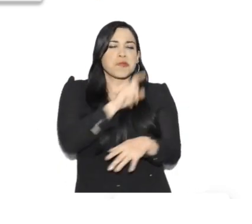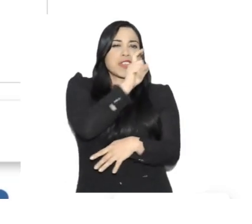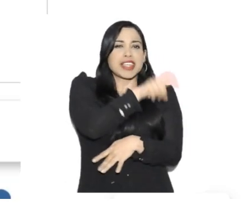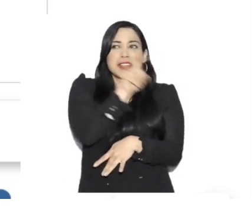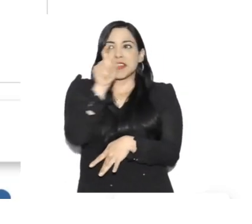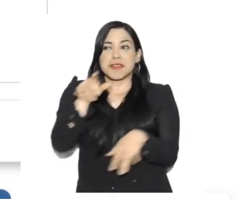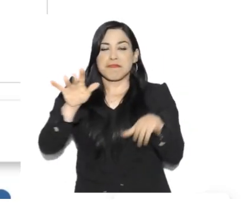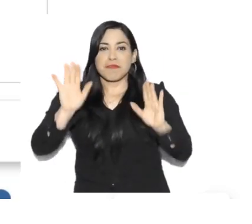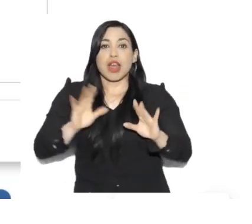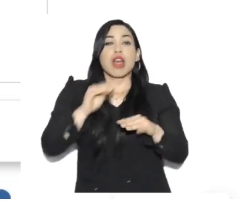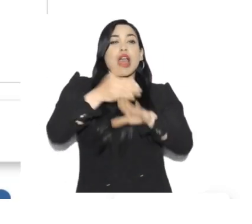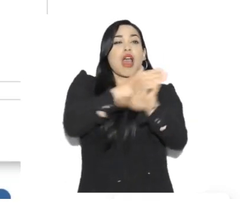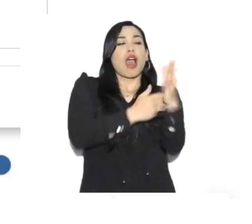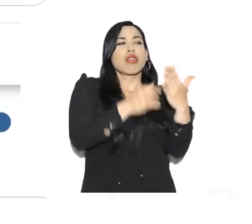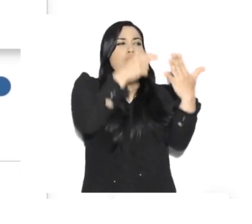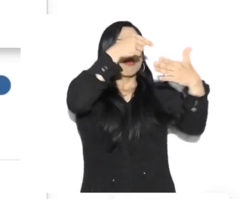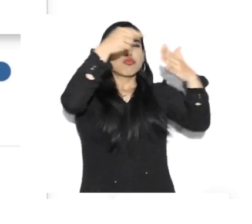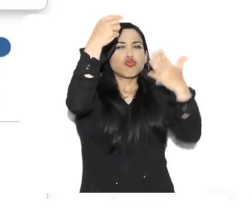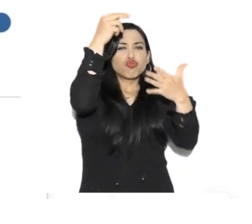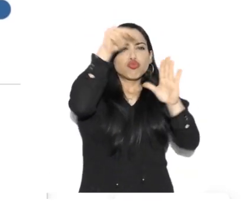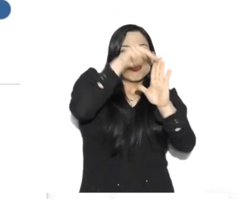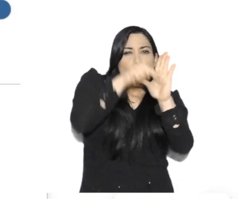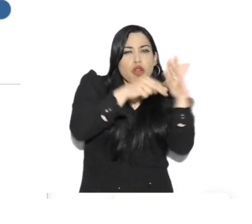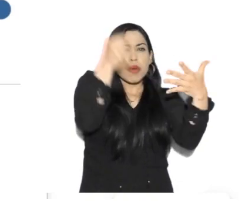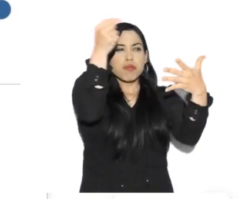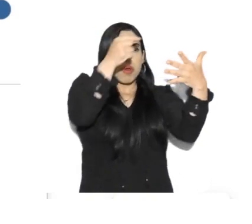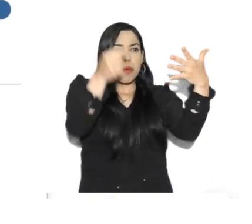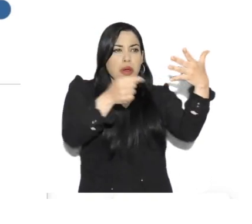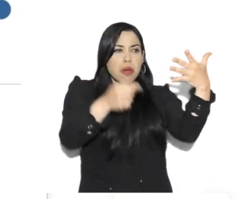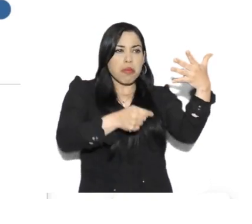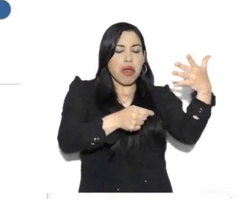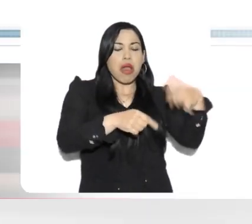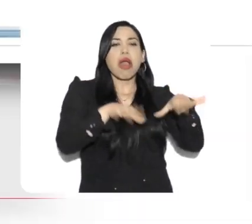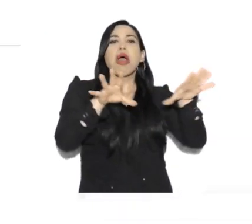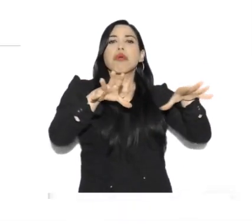Humanos. Lee los términos de referencia.